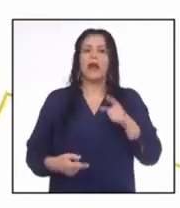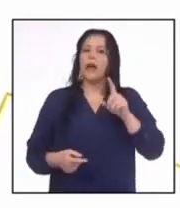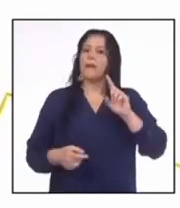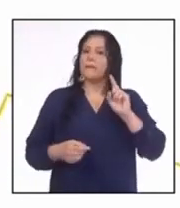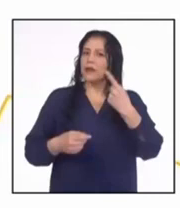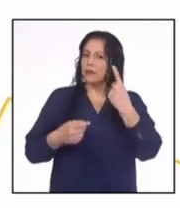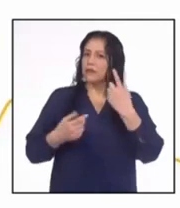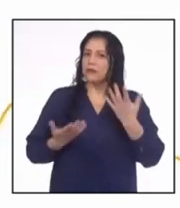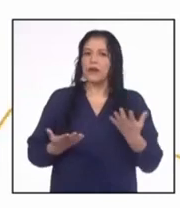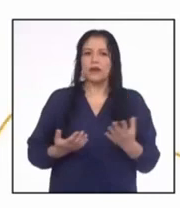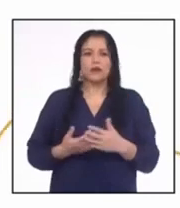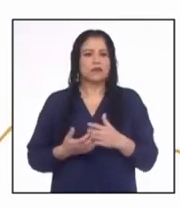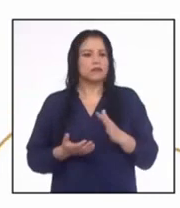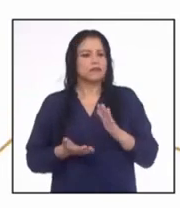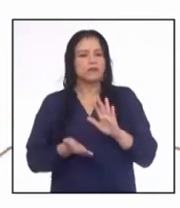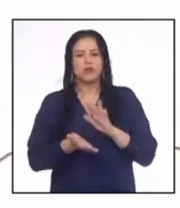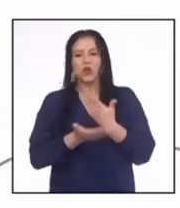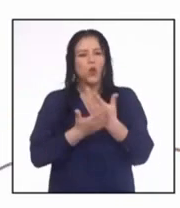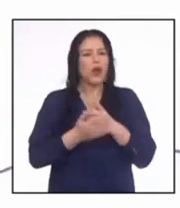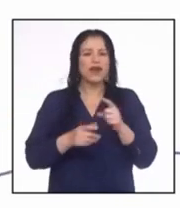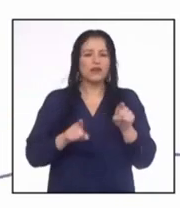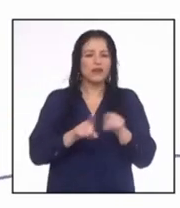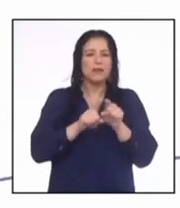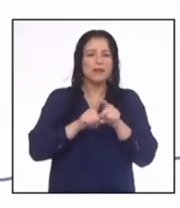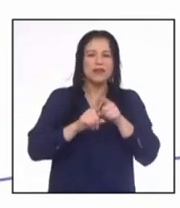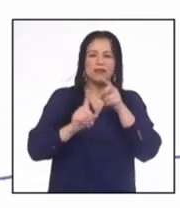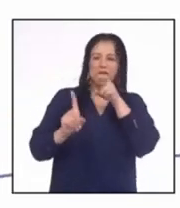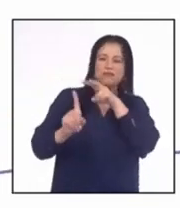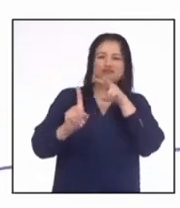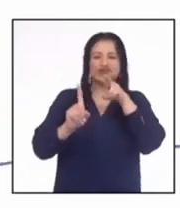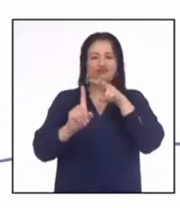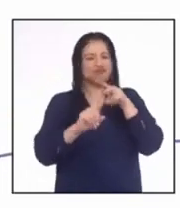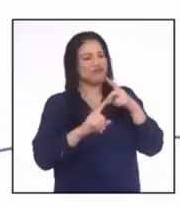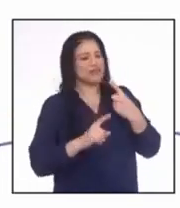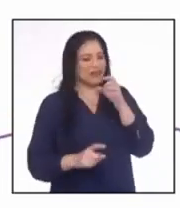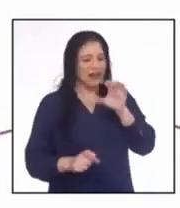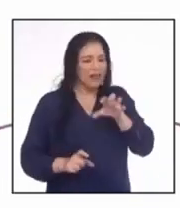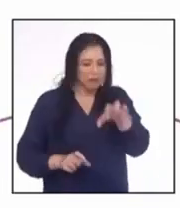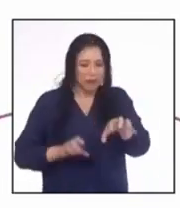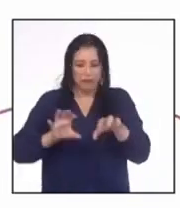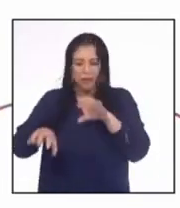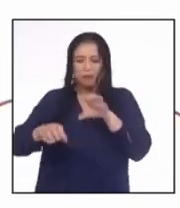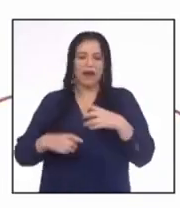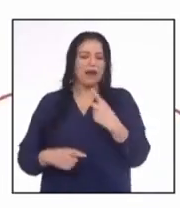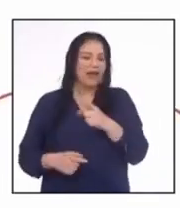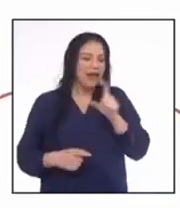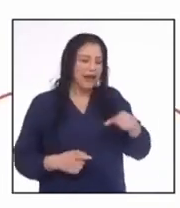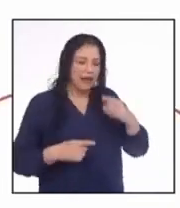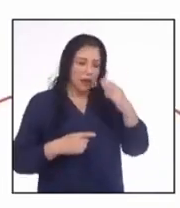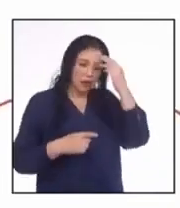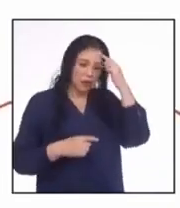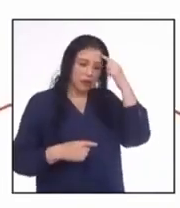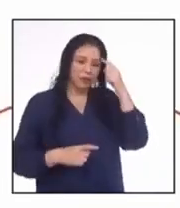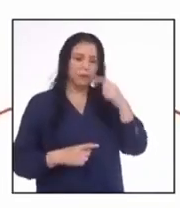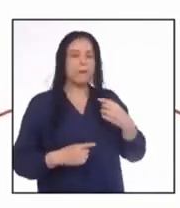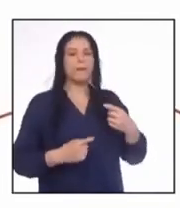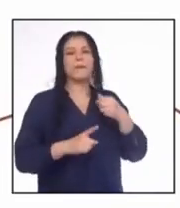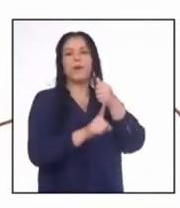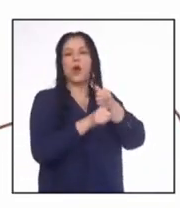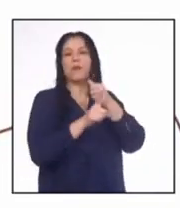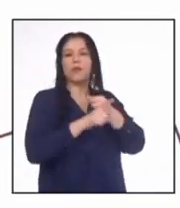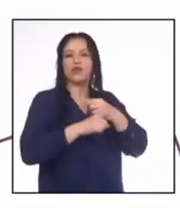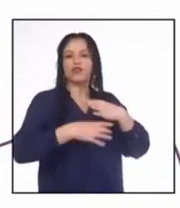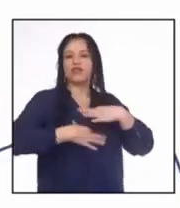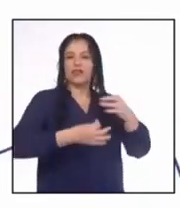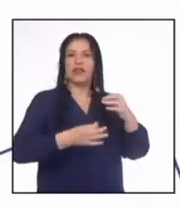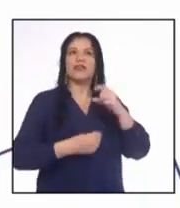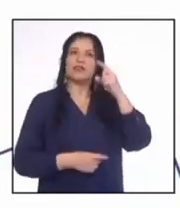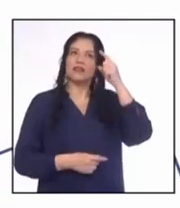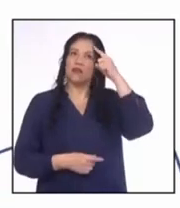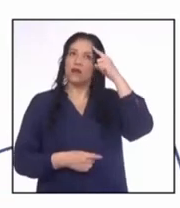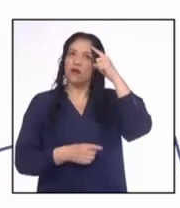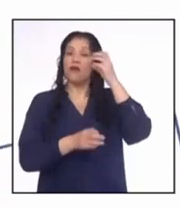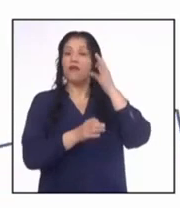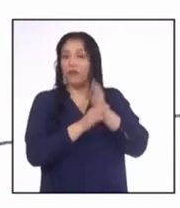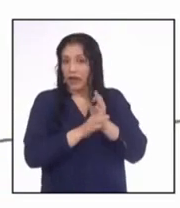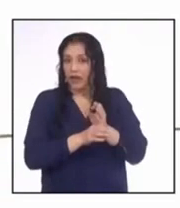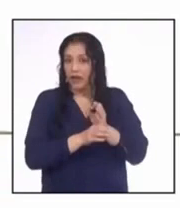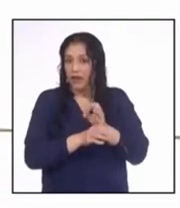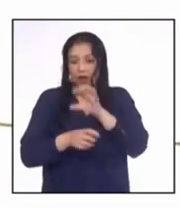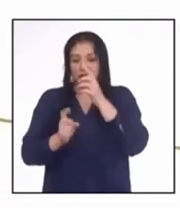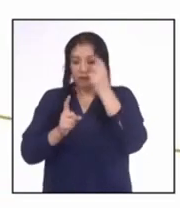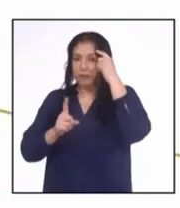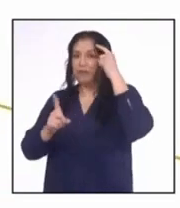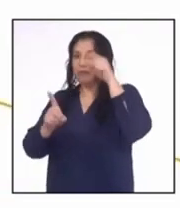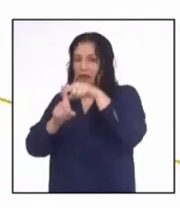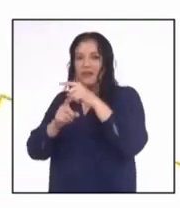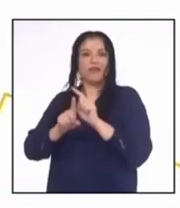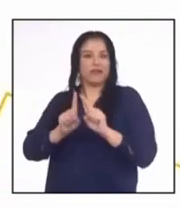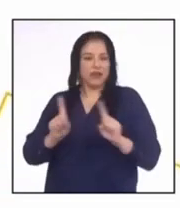En principio, no hay una misma perspectiva entre las partes. Cada quien habla desde sus propios intereses o creencias, pero si se hace